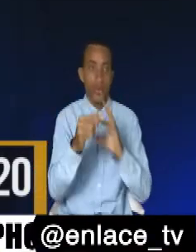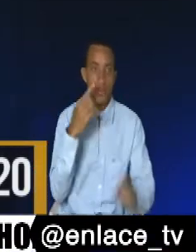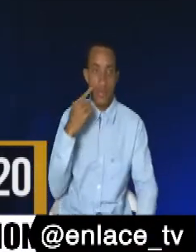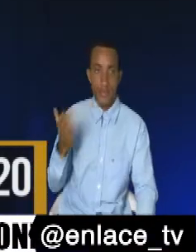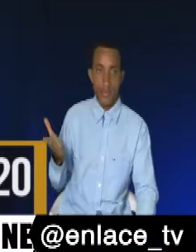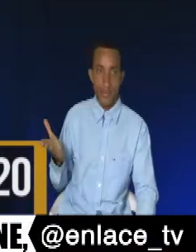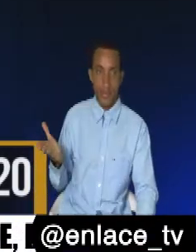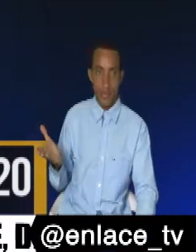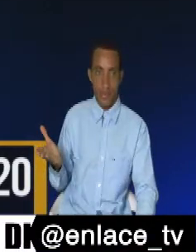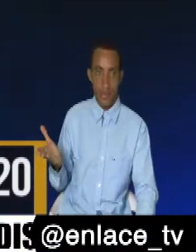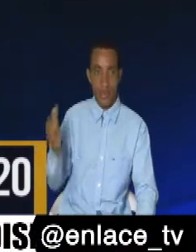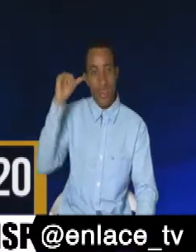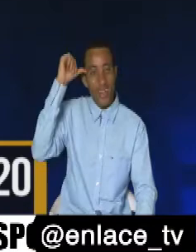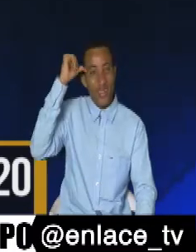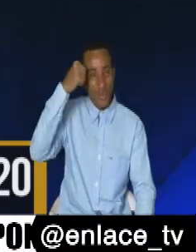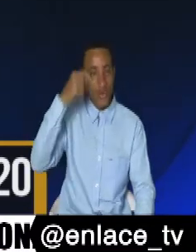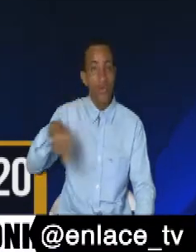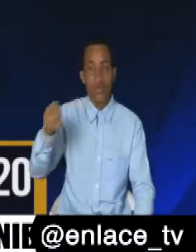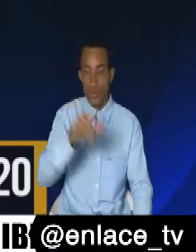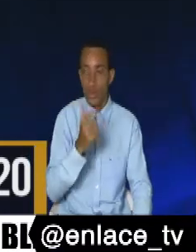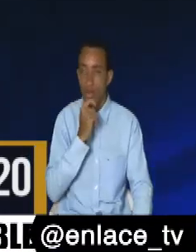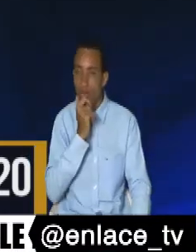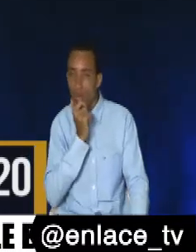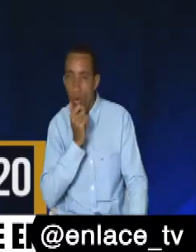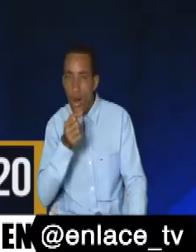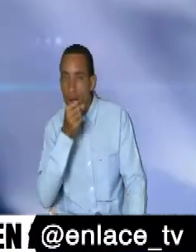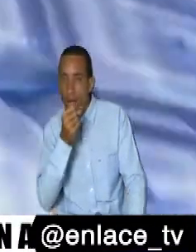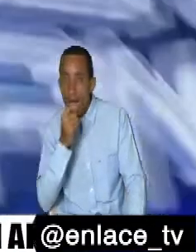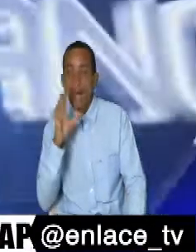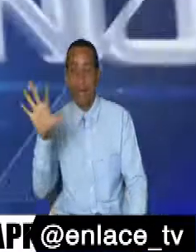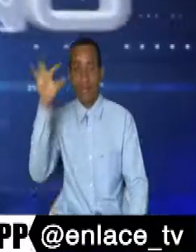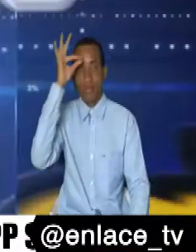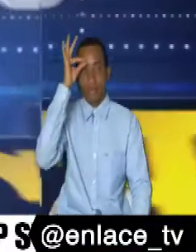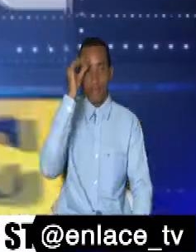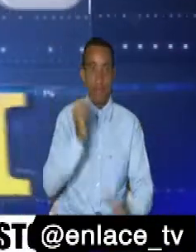322-305-2920. Recuerde que ahora usted es nuestro reportero ciudadano.